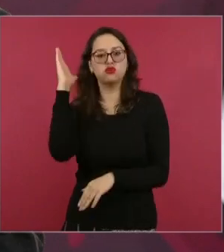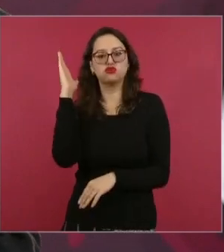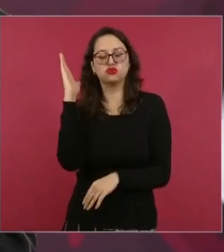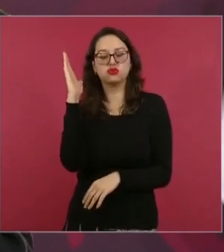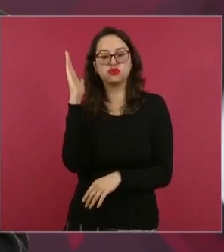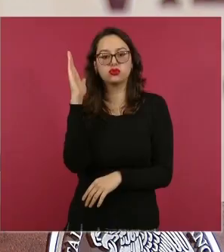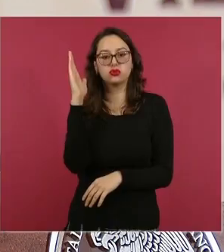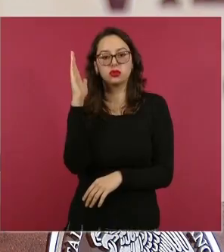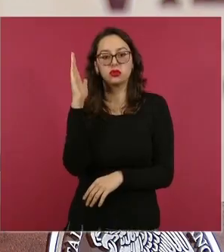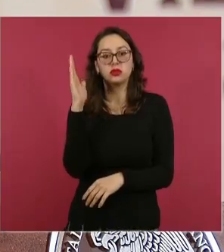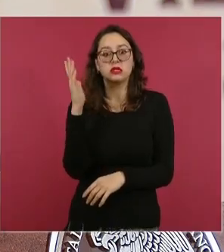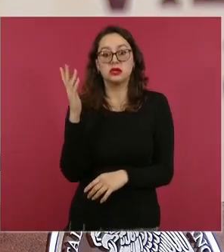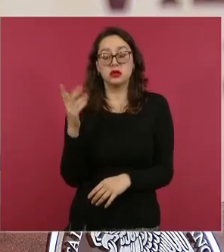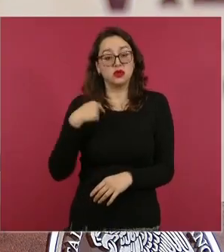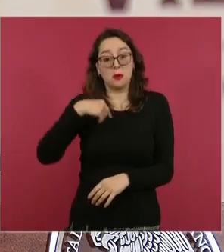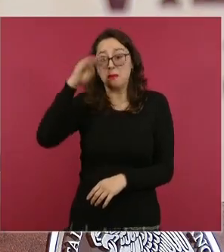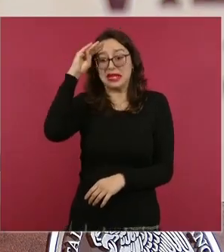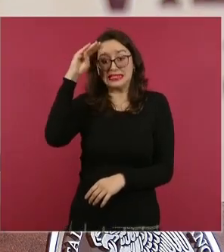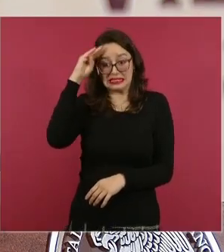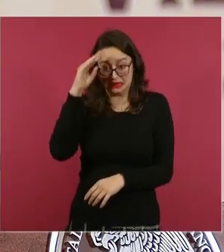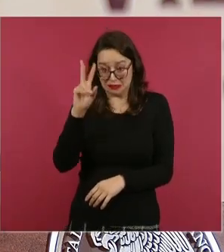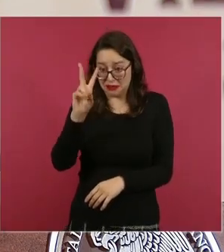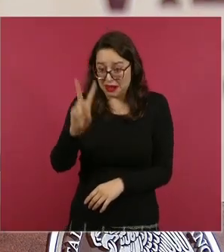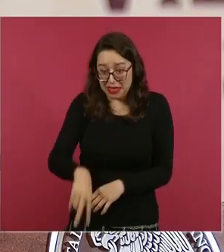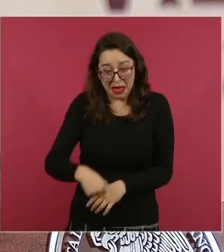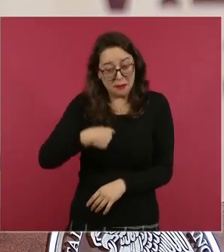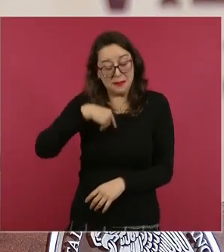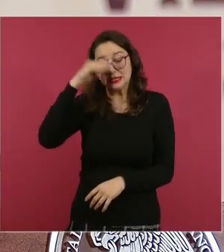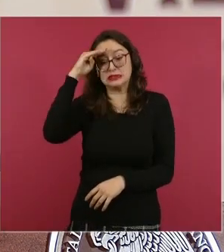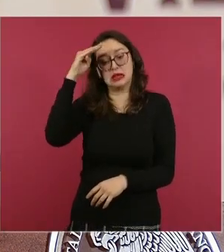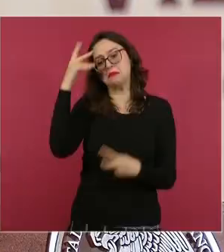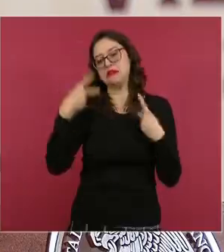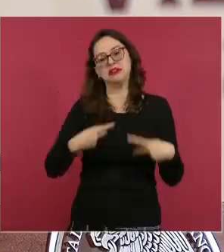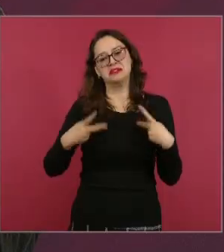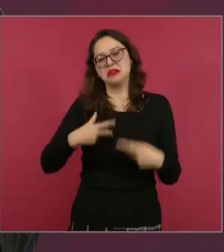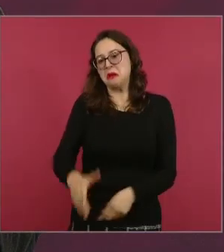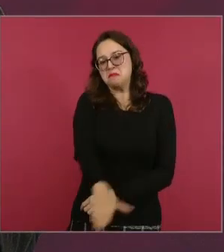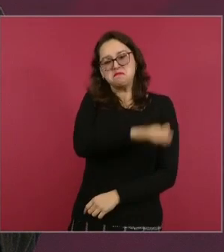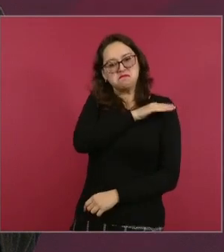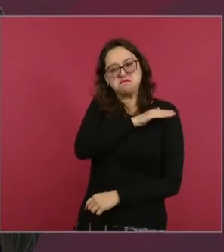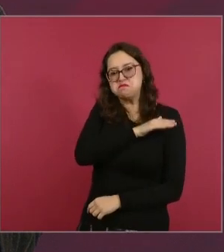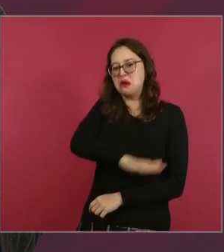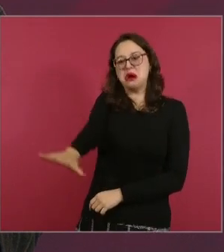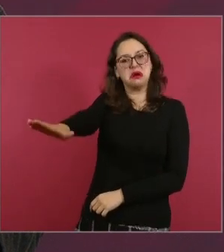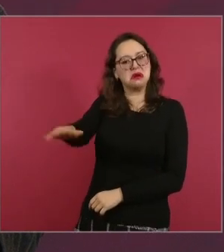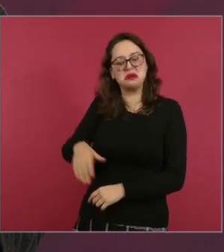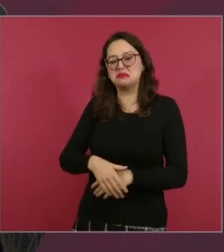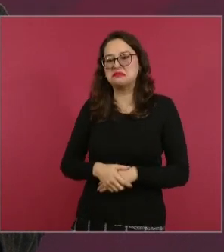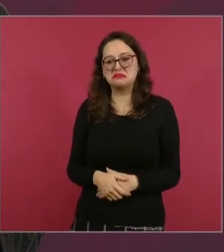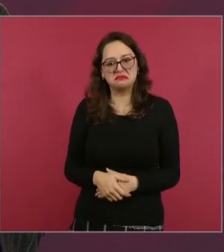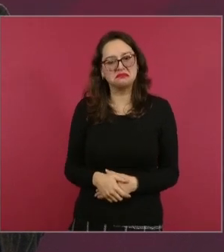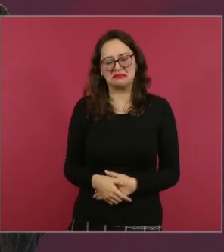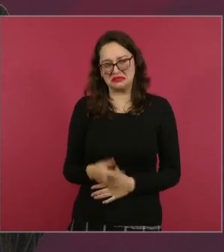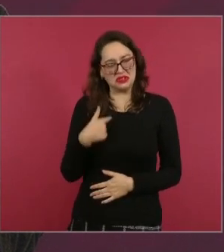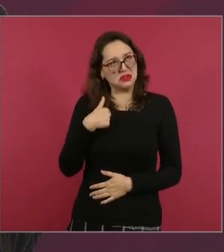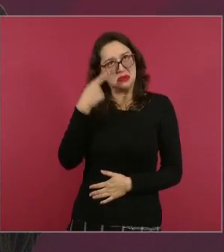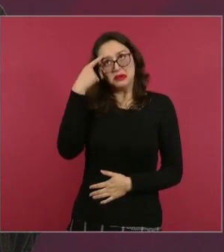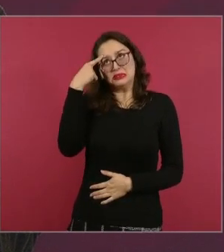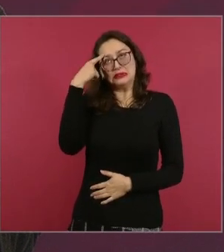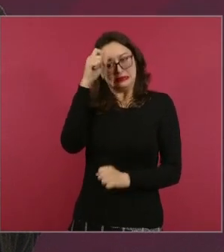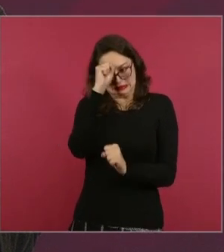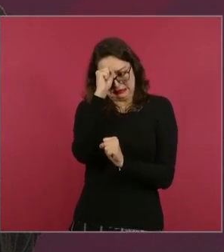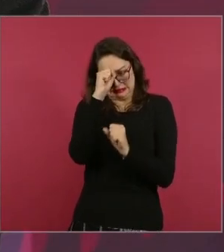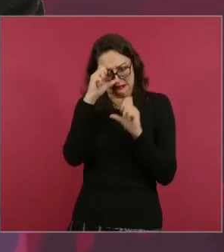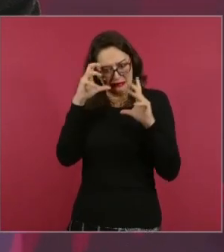podían perder la vida mucha gente y si